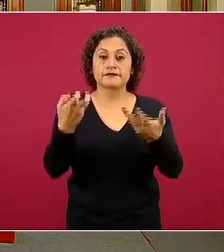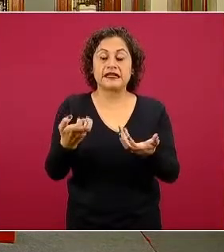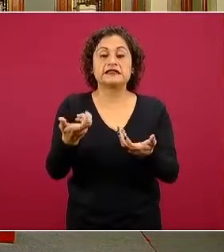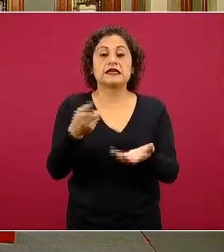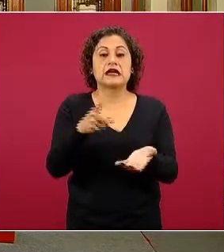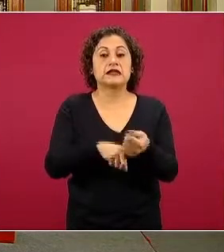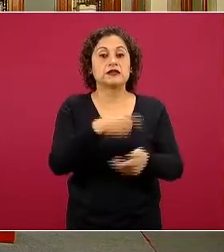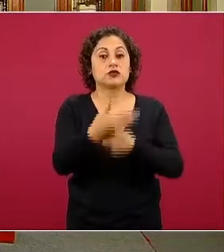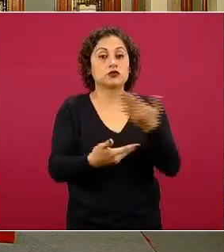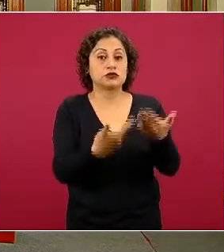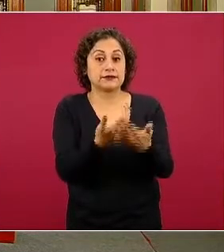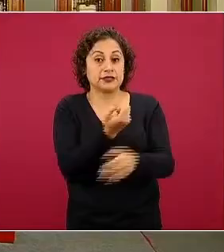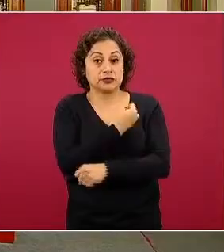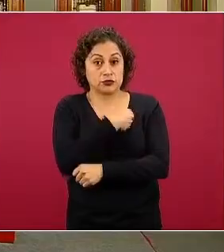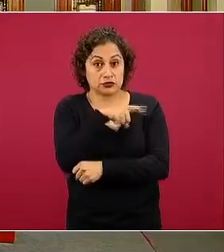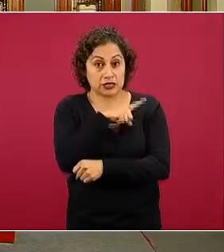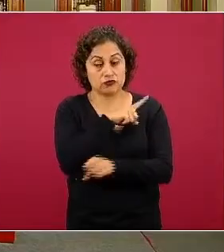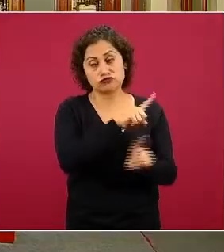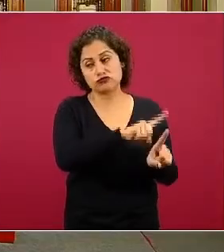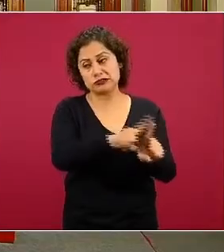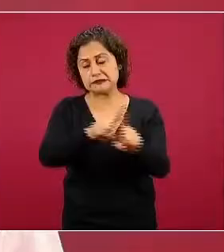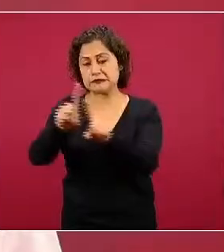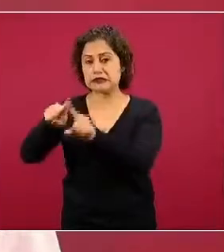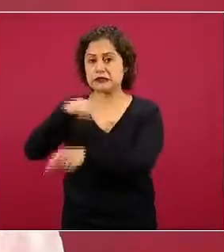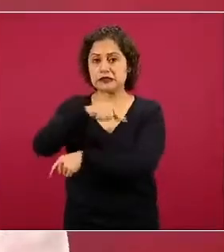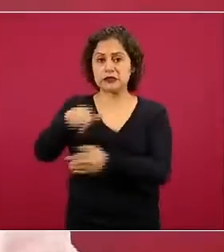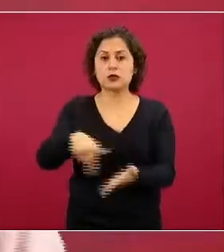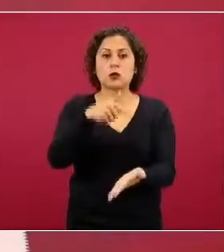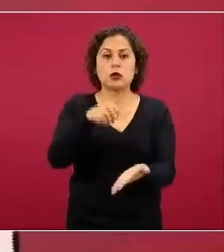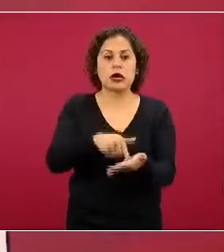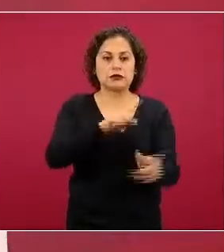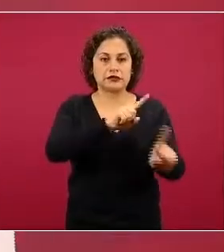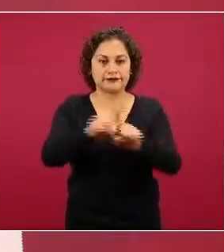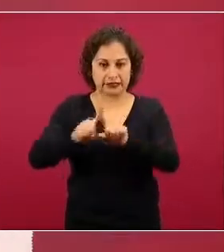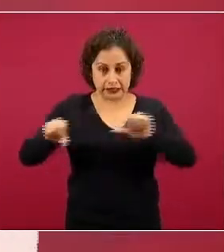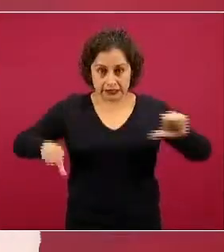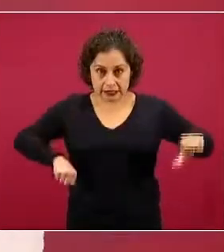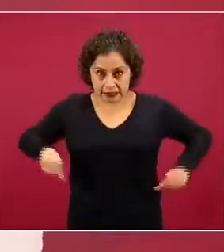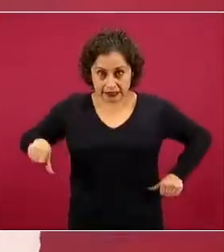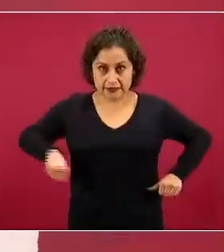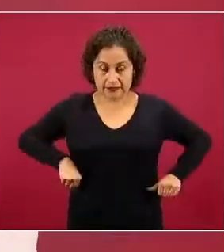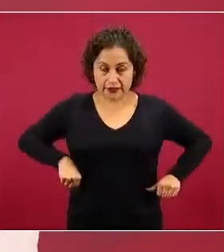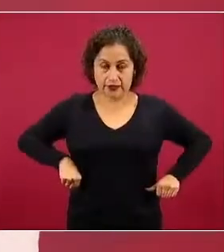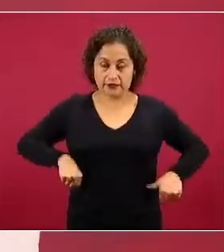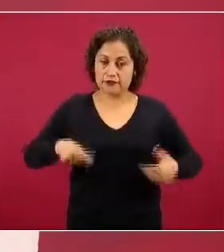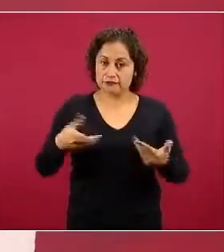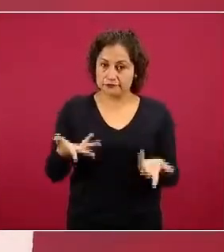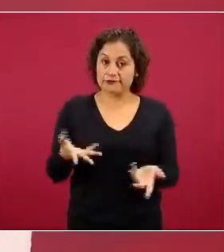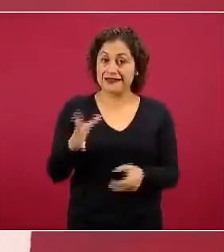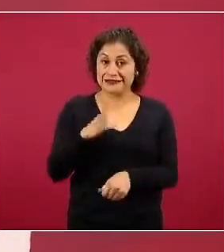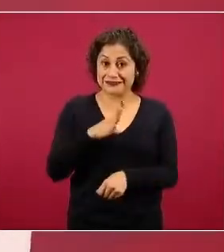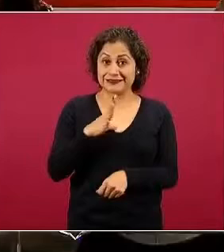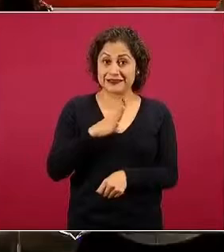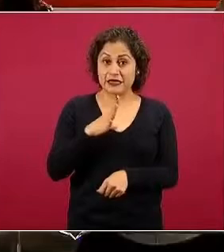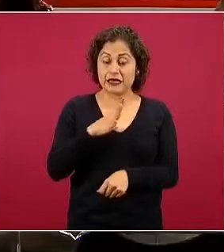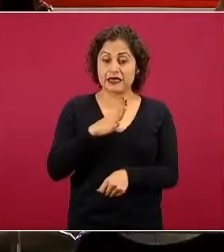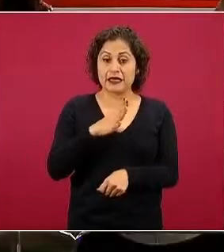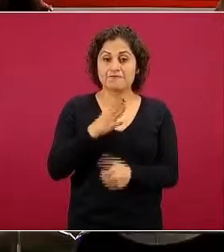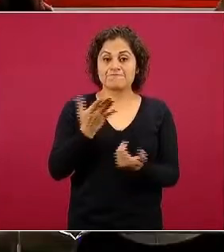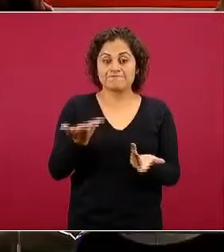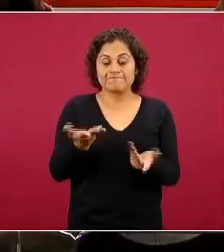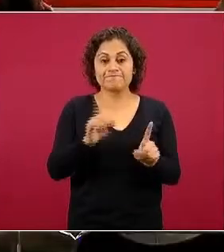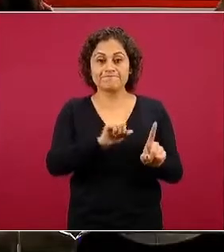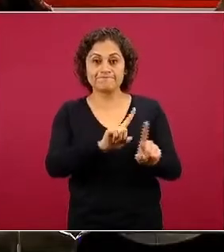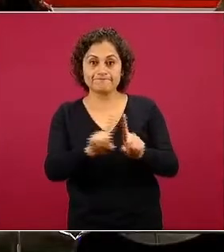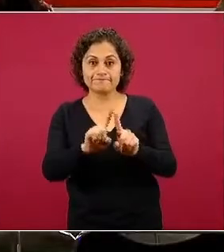salud y de las acciones de salud pública tengan una disminución en su